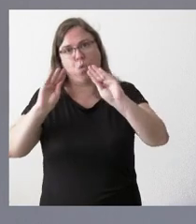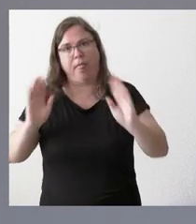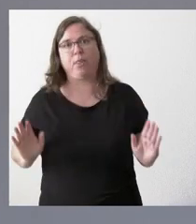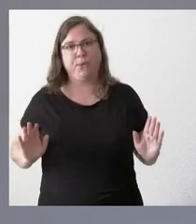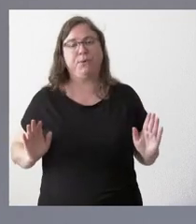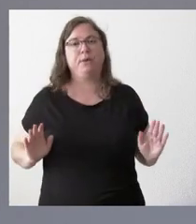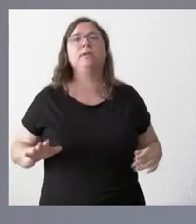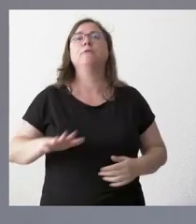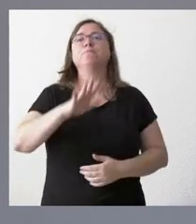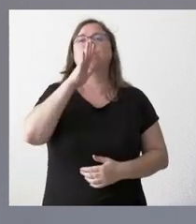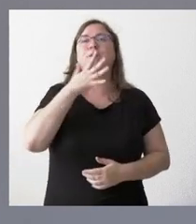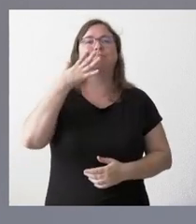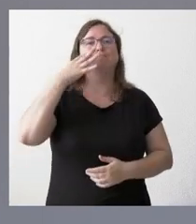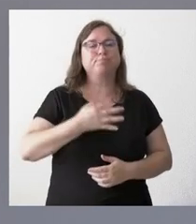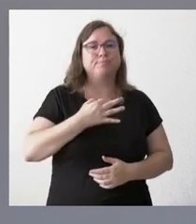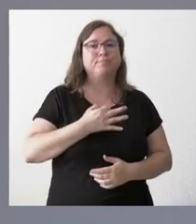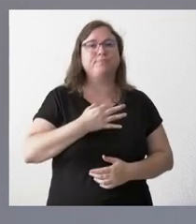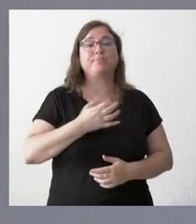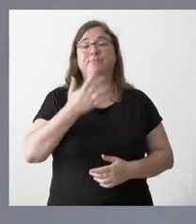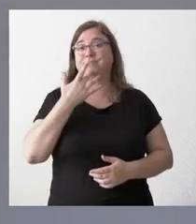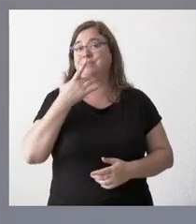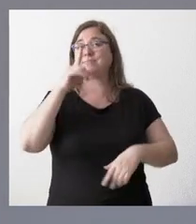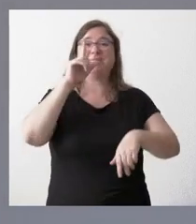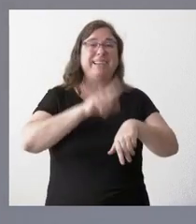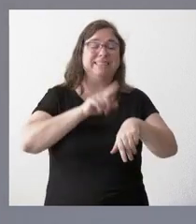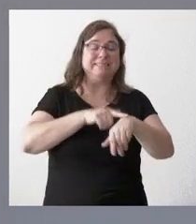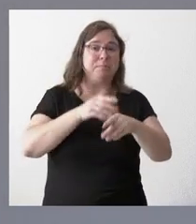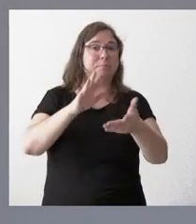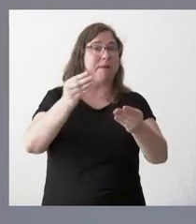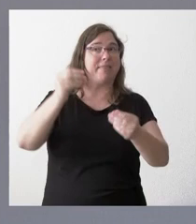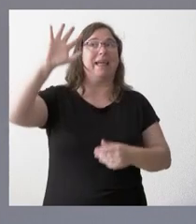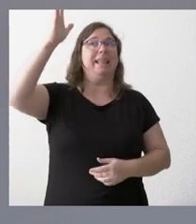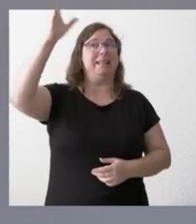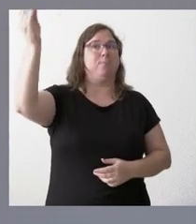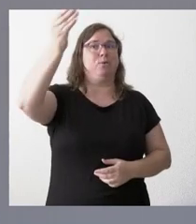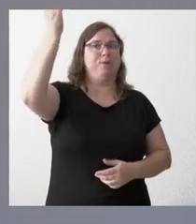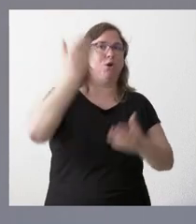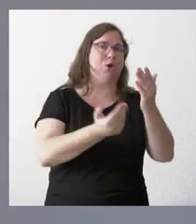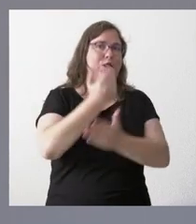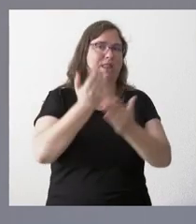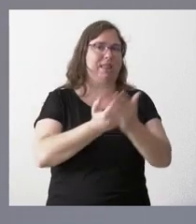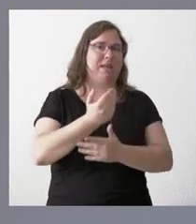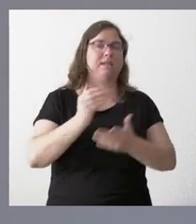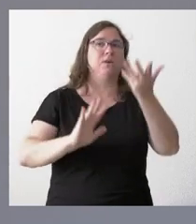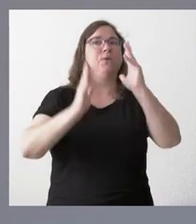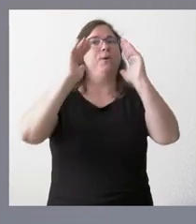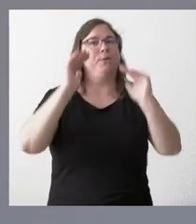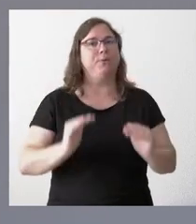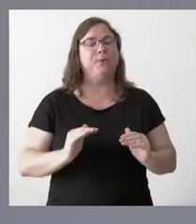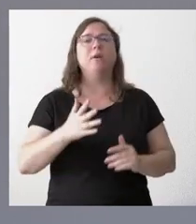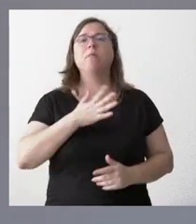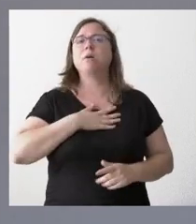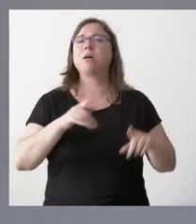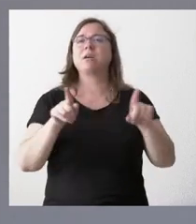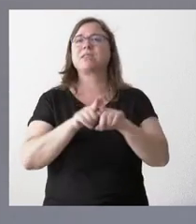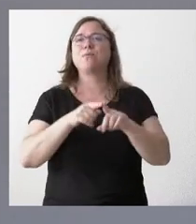que el horizonte del tiempo parece que el clima va a mejorar en los próximos días en términos de incendios, pero eso no debe permitirnos en